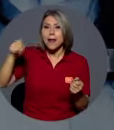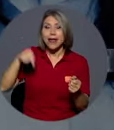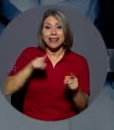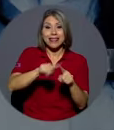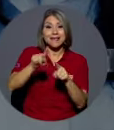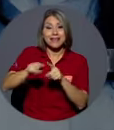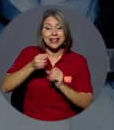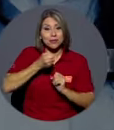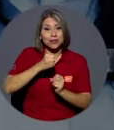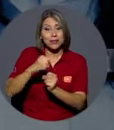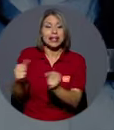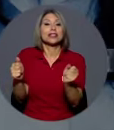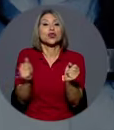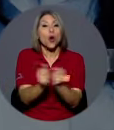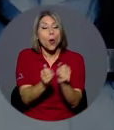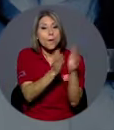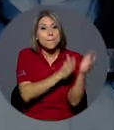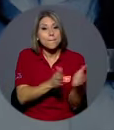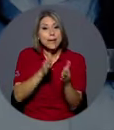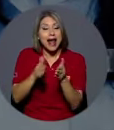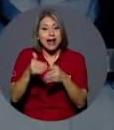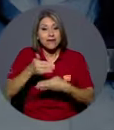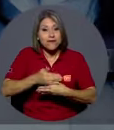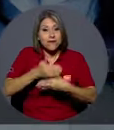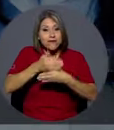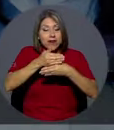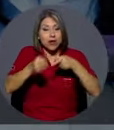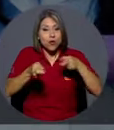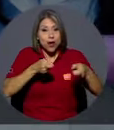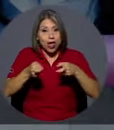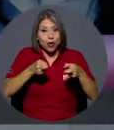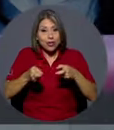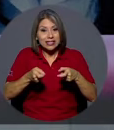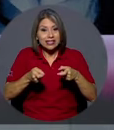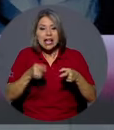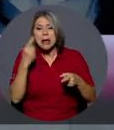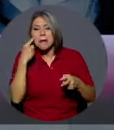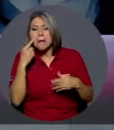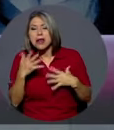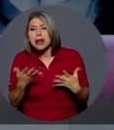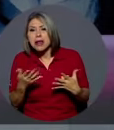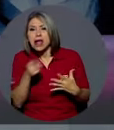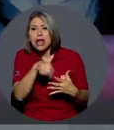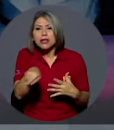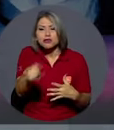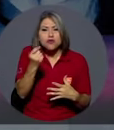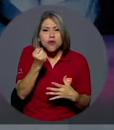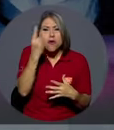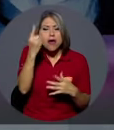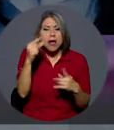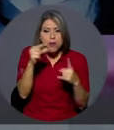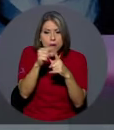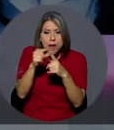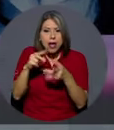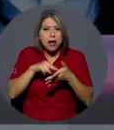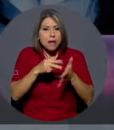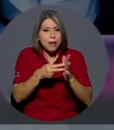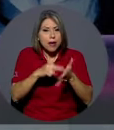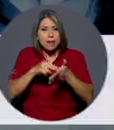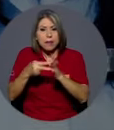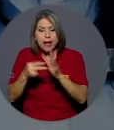las municipalidades que tienen plan regulador, que están vigentes, además cómo están conceptualizando y cómo se materializa el